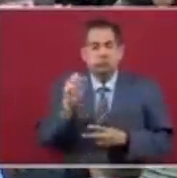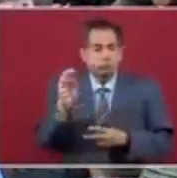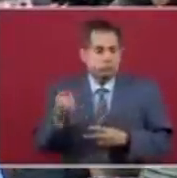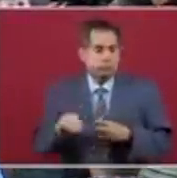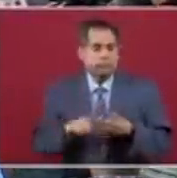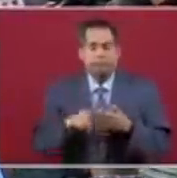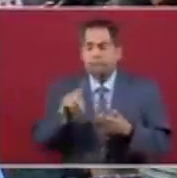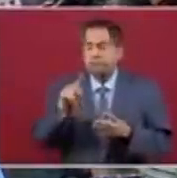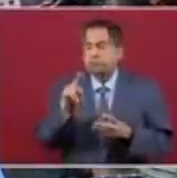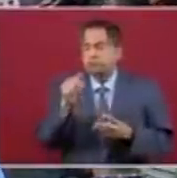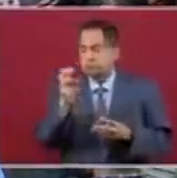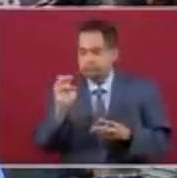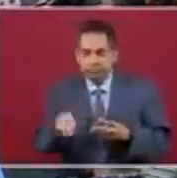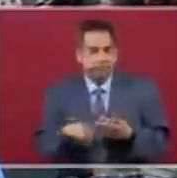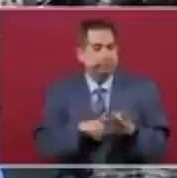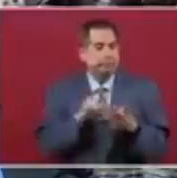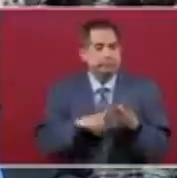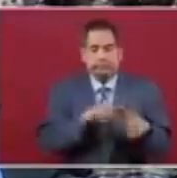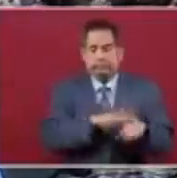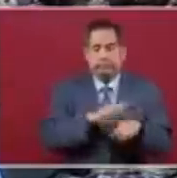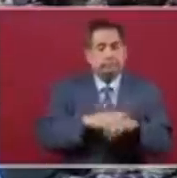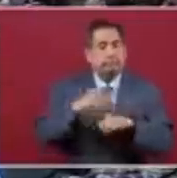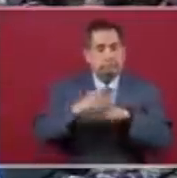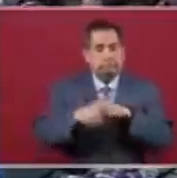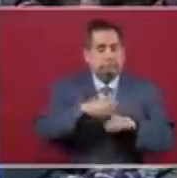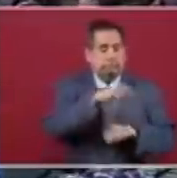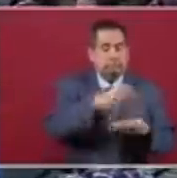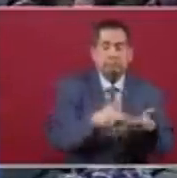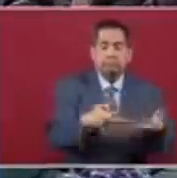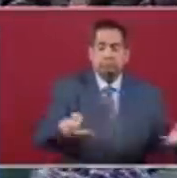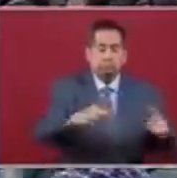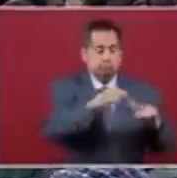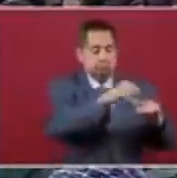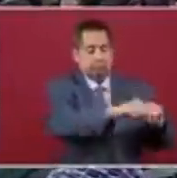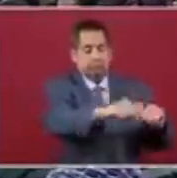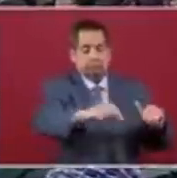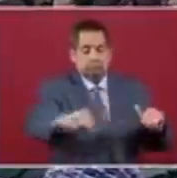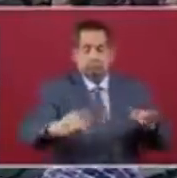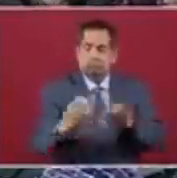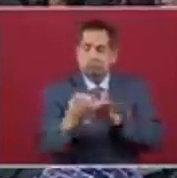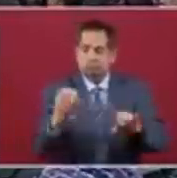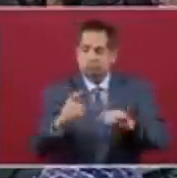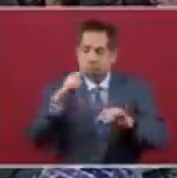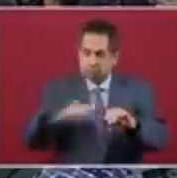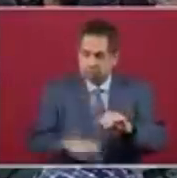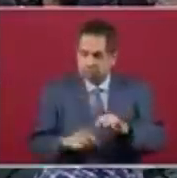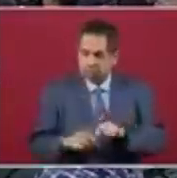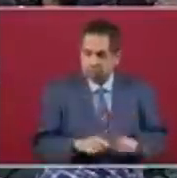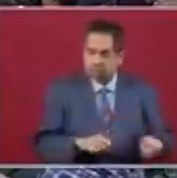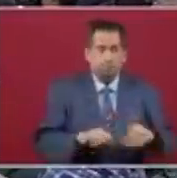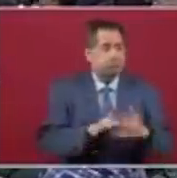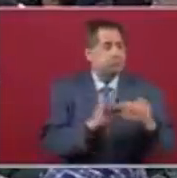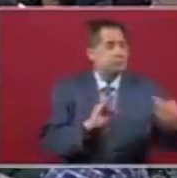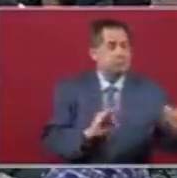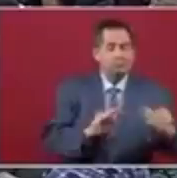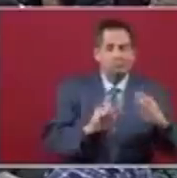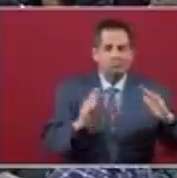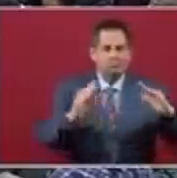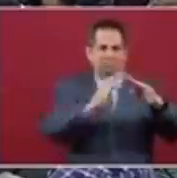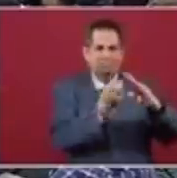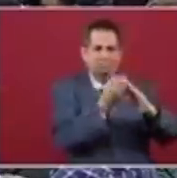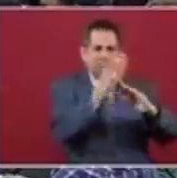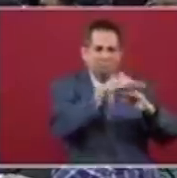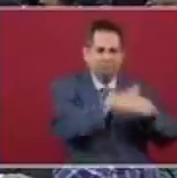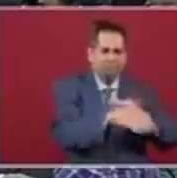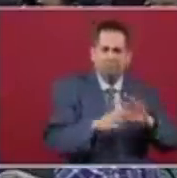UAM, en torno a los gasoductos que rodean el volcán? Entonces,